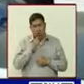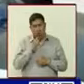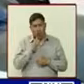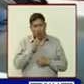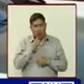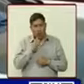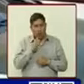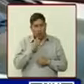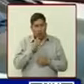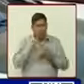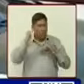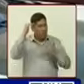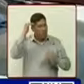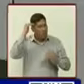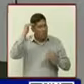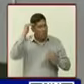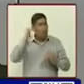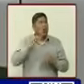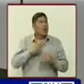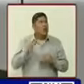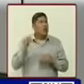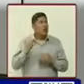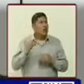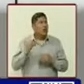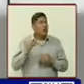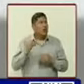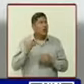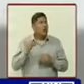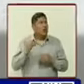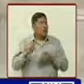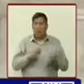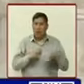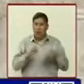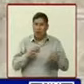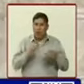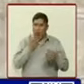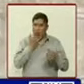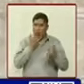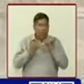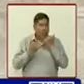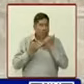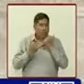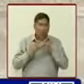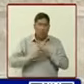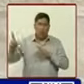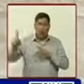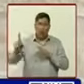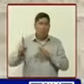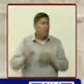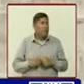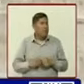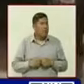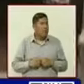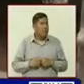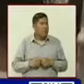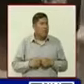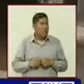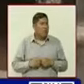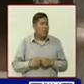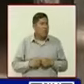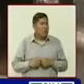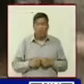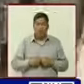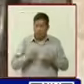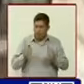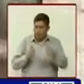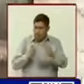capacidad diferente múltiple, y que posterior de cometer el hecho el sindicado se había dado a la fuga, cuando vecinos del lugar se dieron cuenta de lo